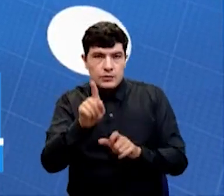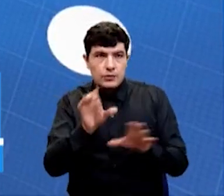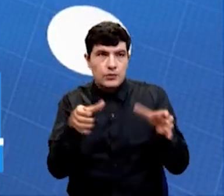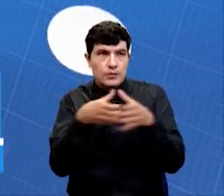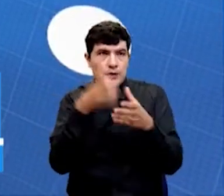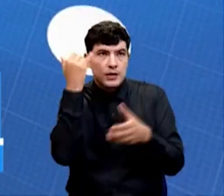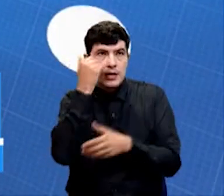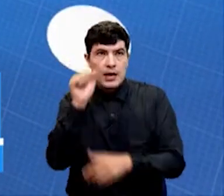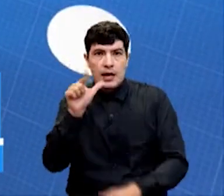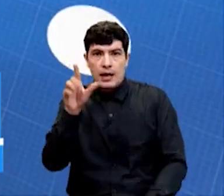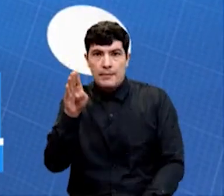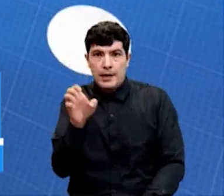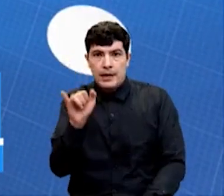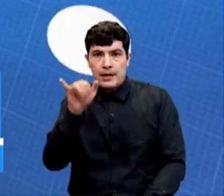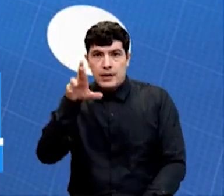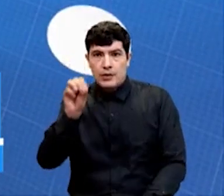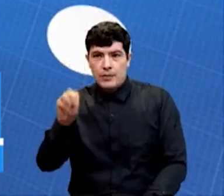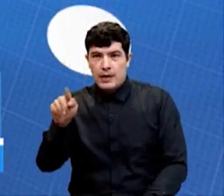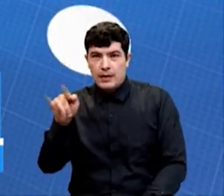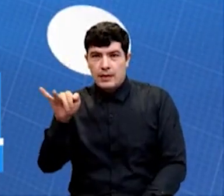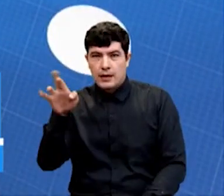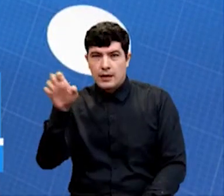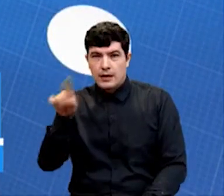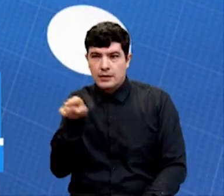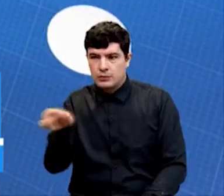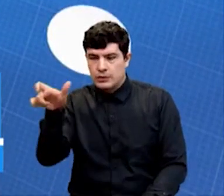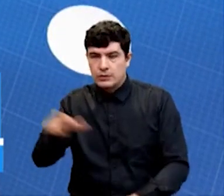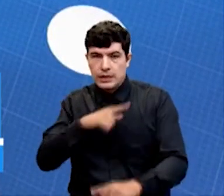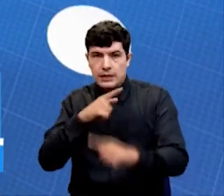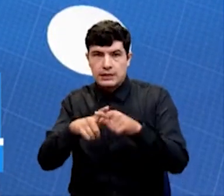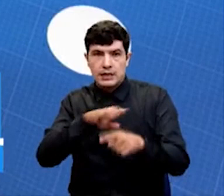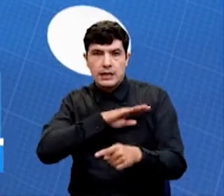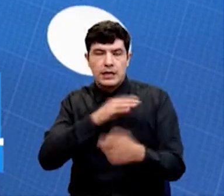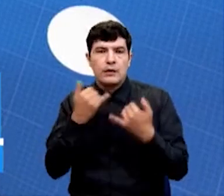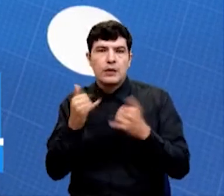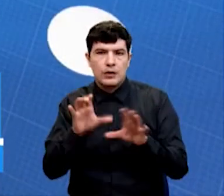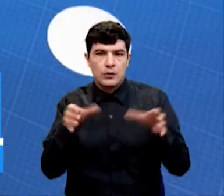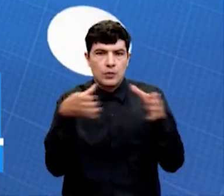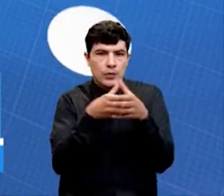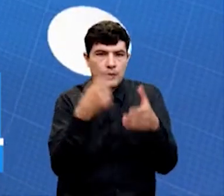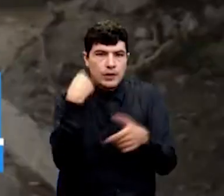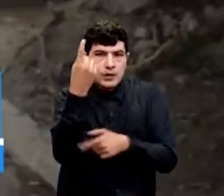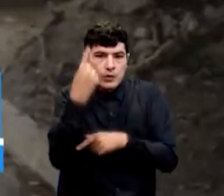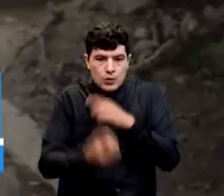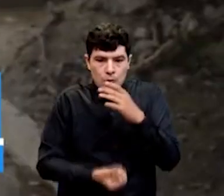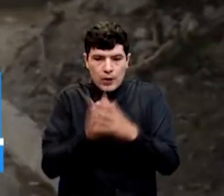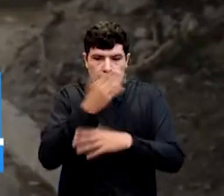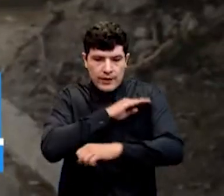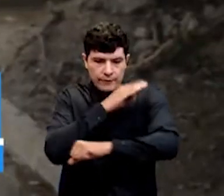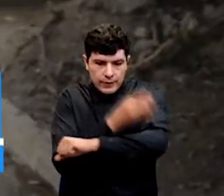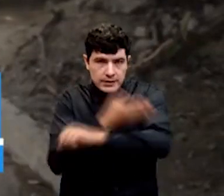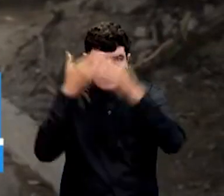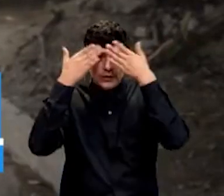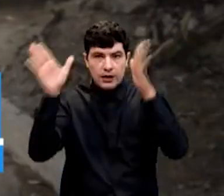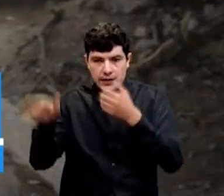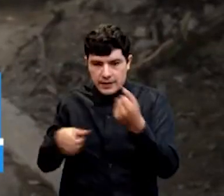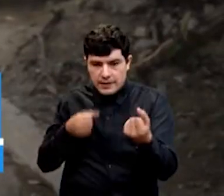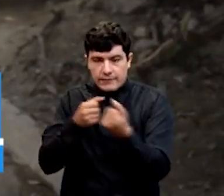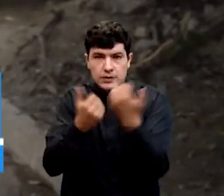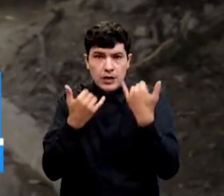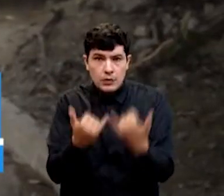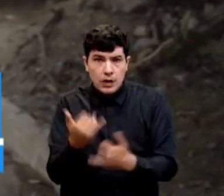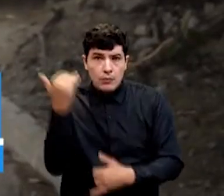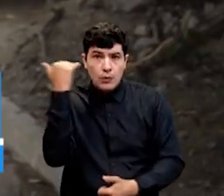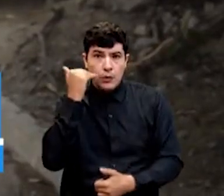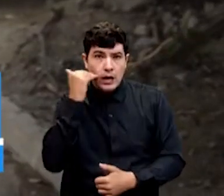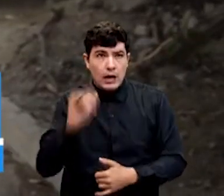Albeiro Martínez, exalcalde del municipio, se inscribió por el partido Nueva Fuerza Democrática. En esta ocasión, ninguna mujer